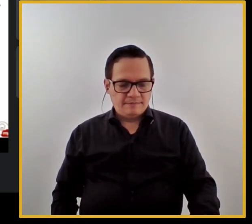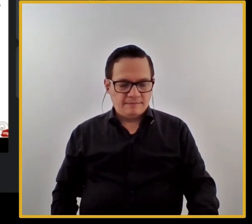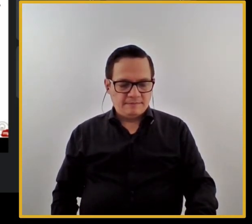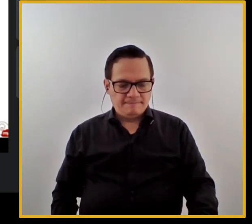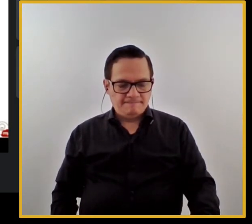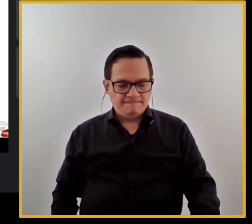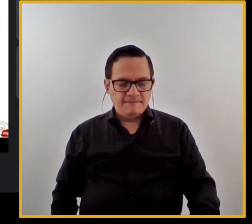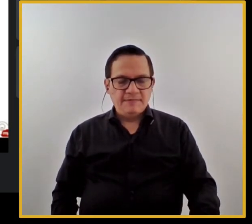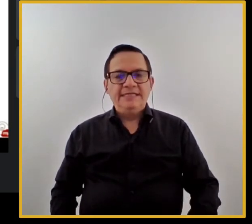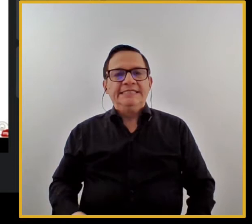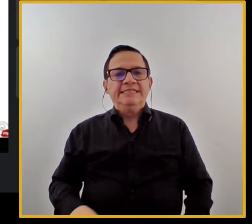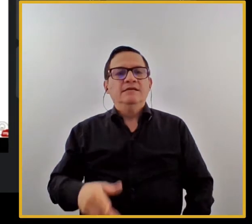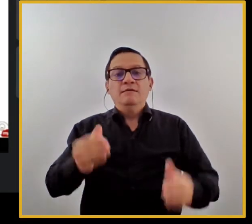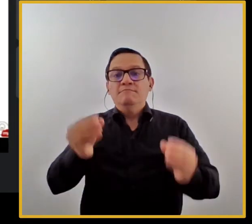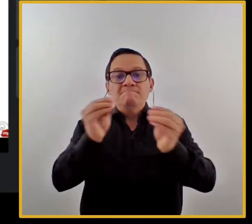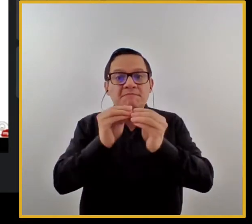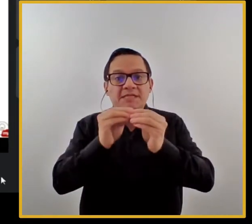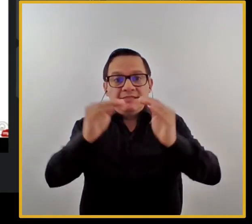Y